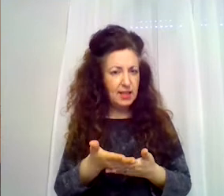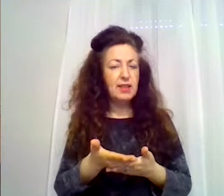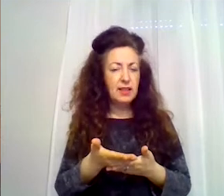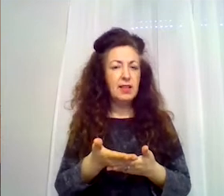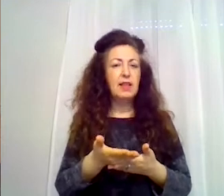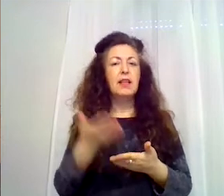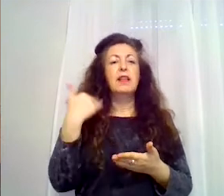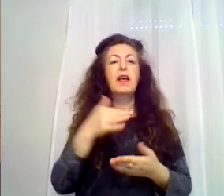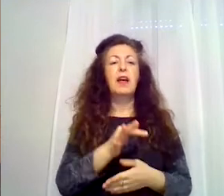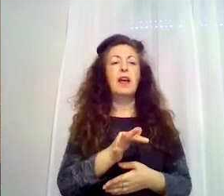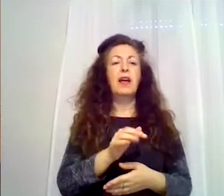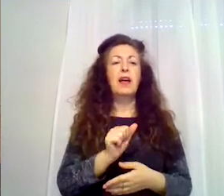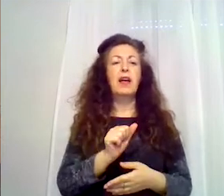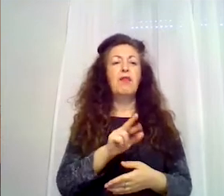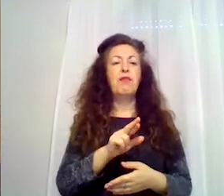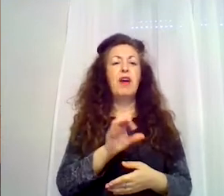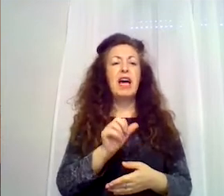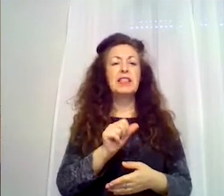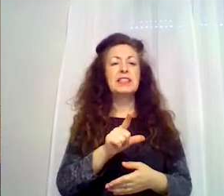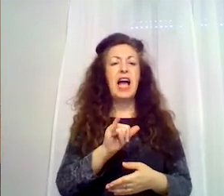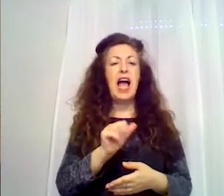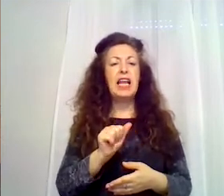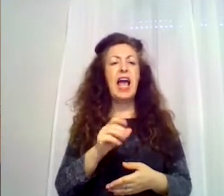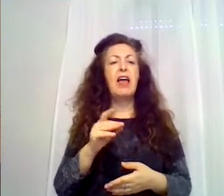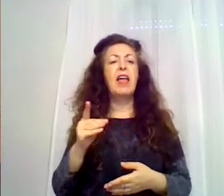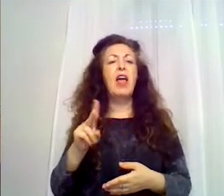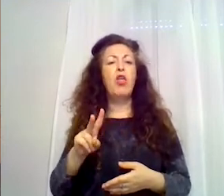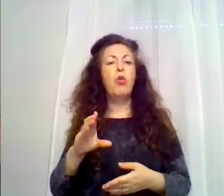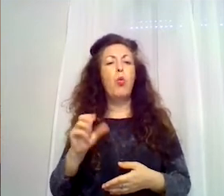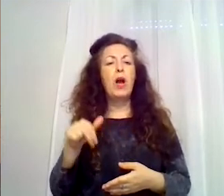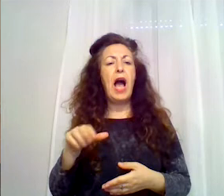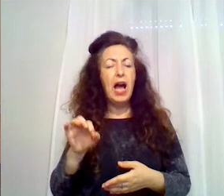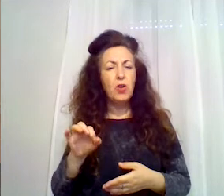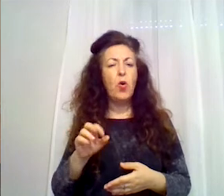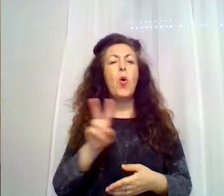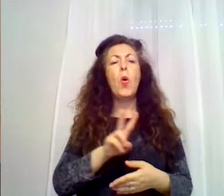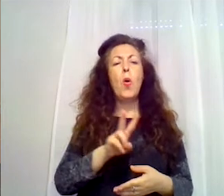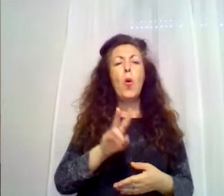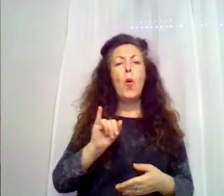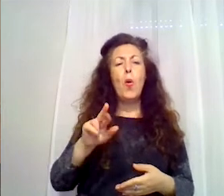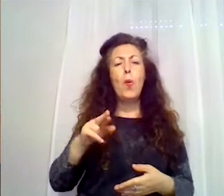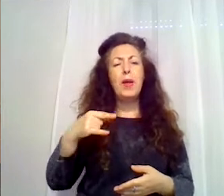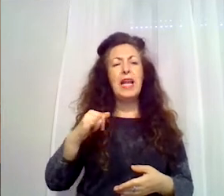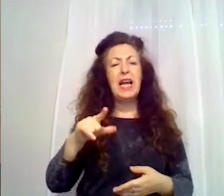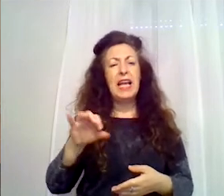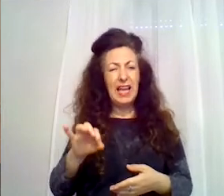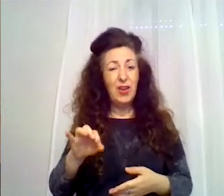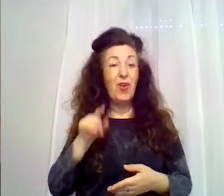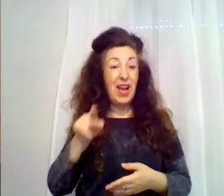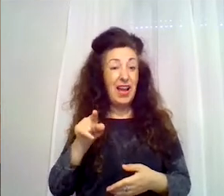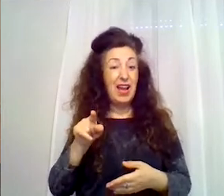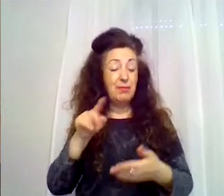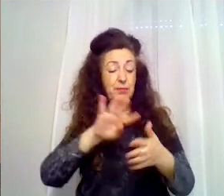menor que el que se tiene hoy. Es más, probablemente, si nos ponemos en Inglaterra, alguien que se fuera de Londres a